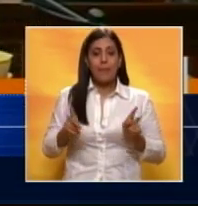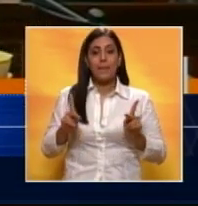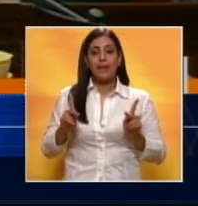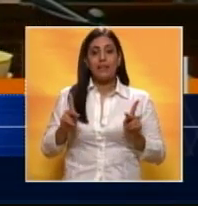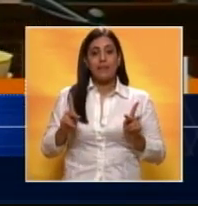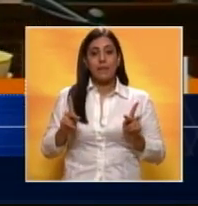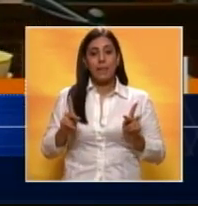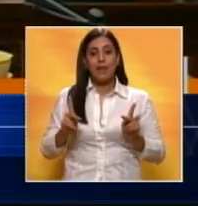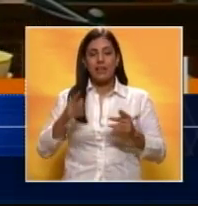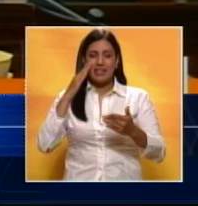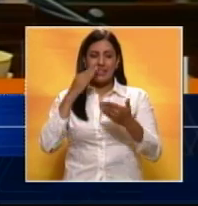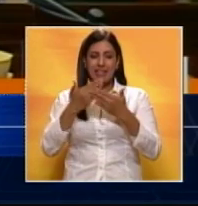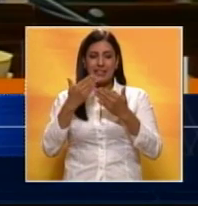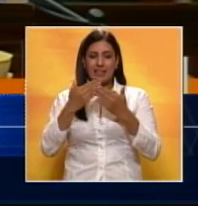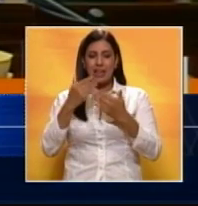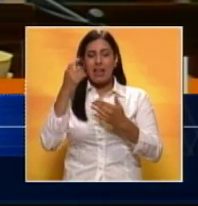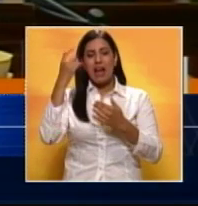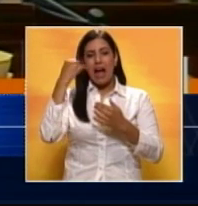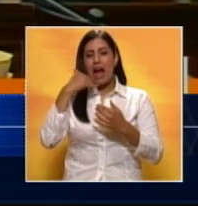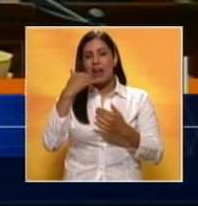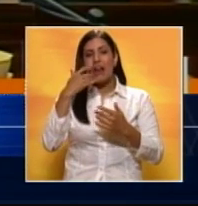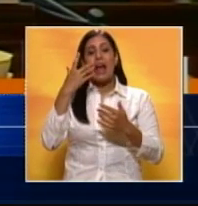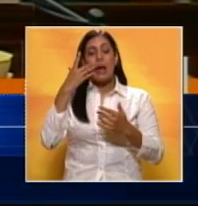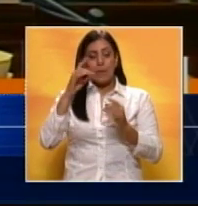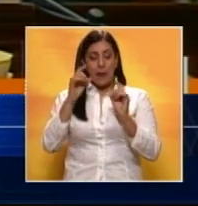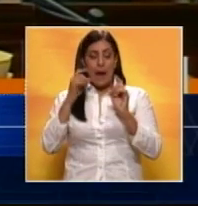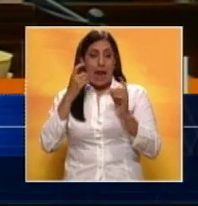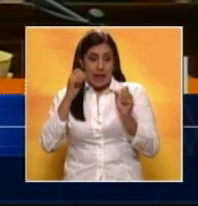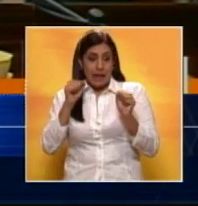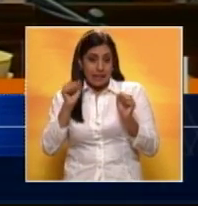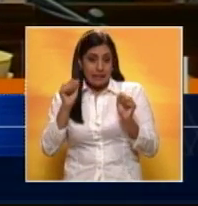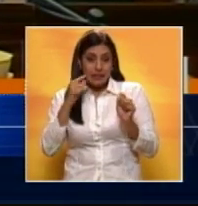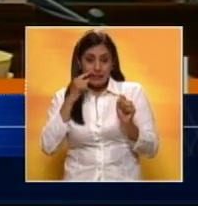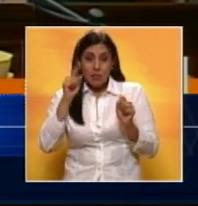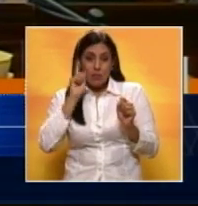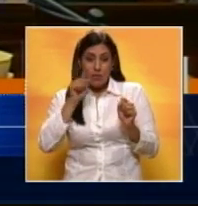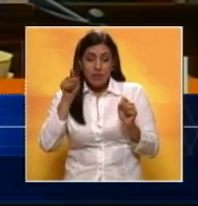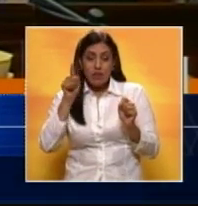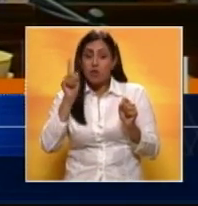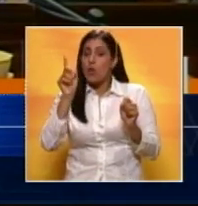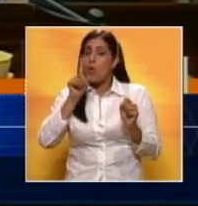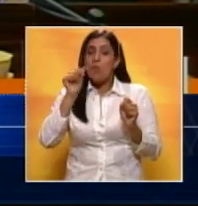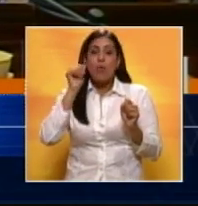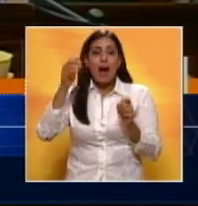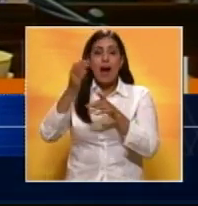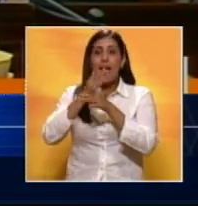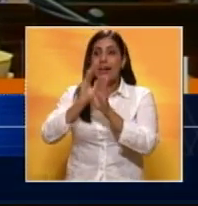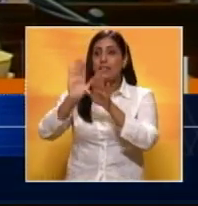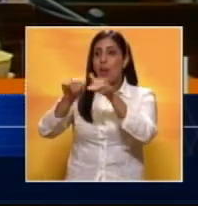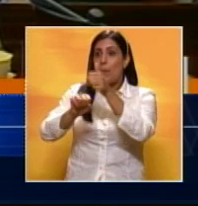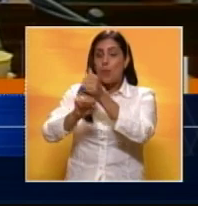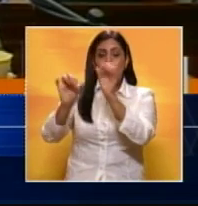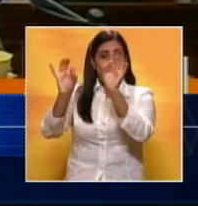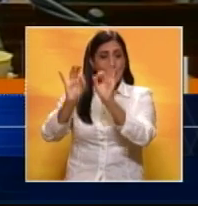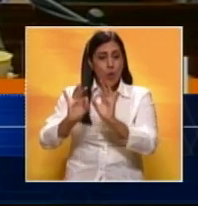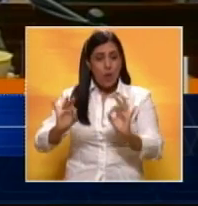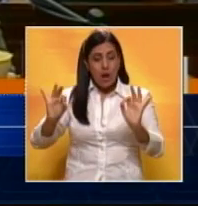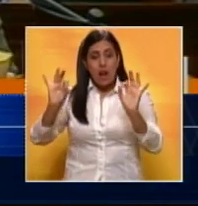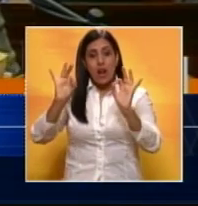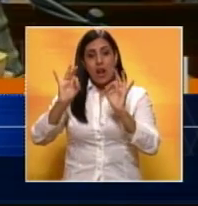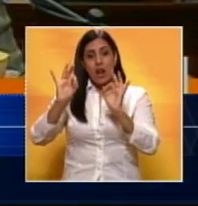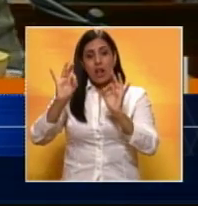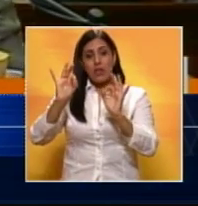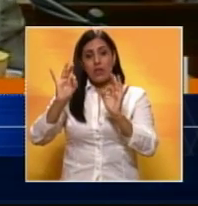hecho testimonial y anecdótico. Si tan es así que ella no avaló